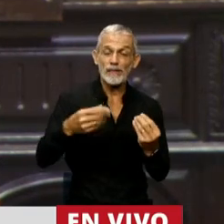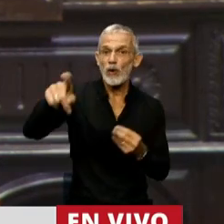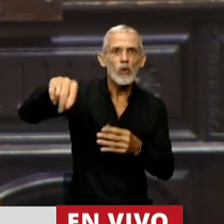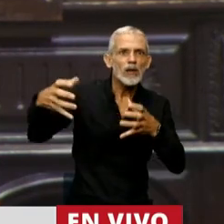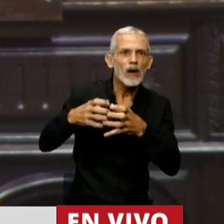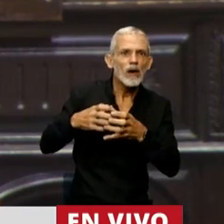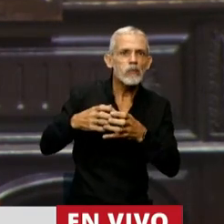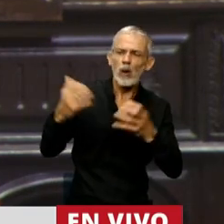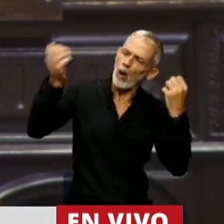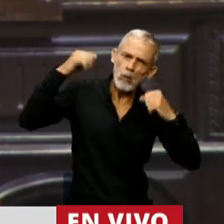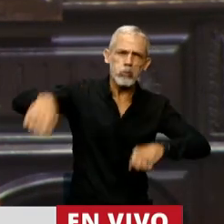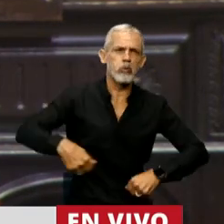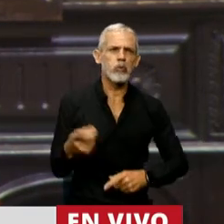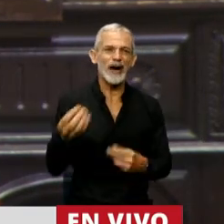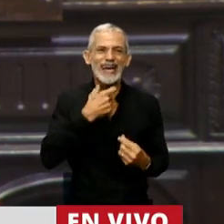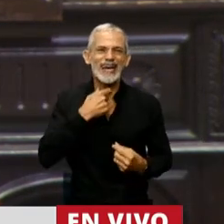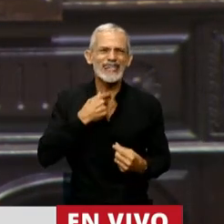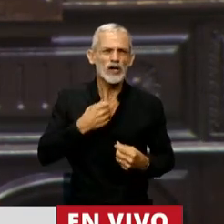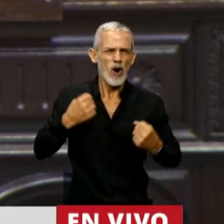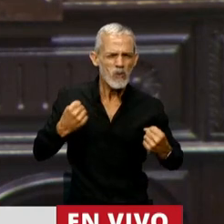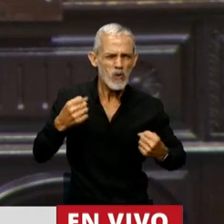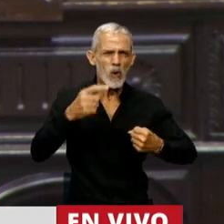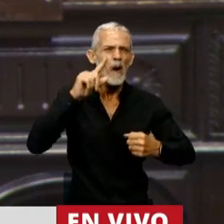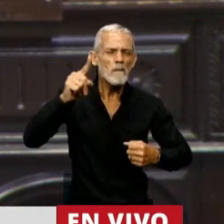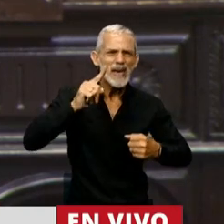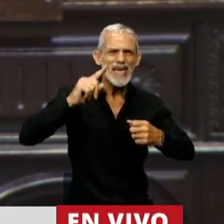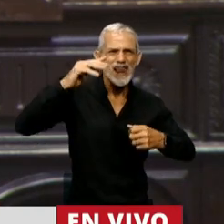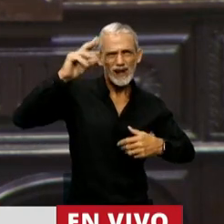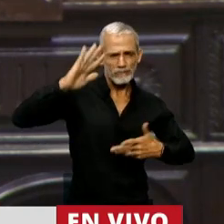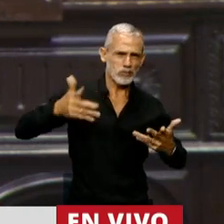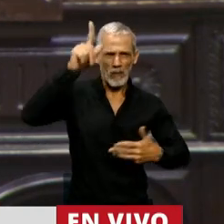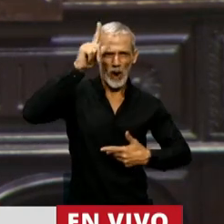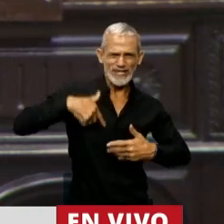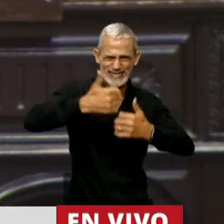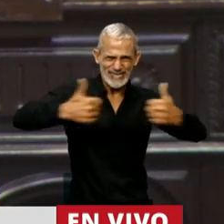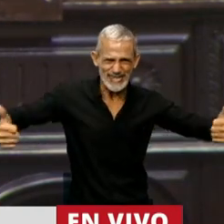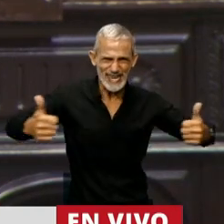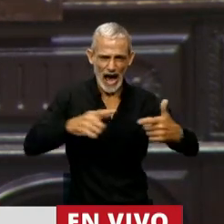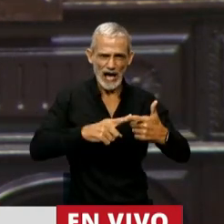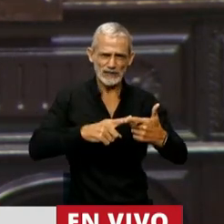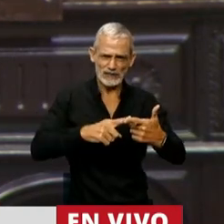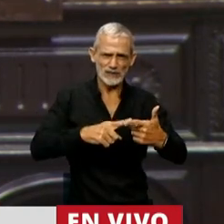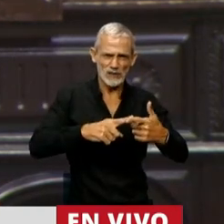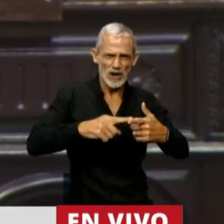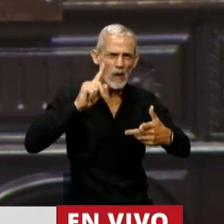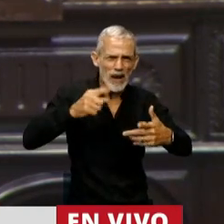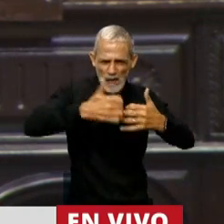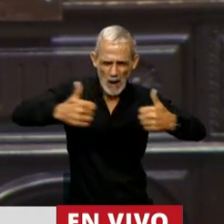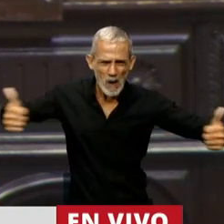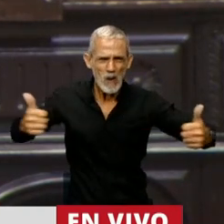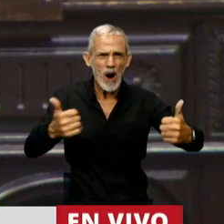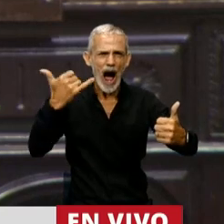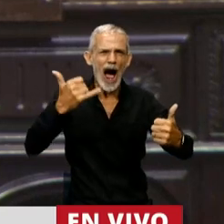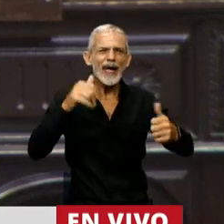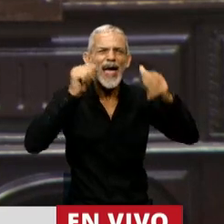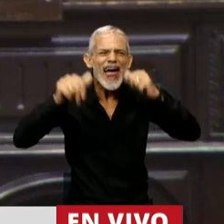no escucharon y quisieron imponerlo con 1000 gendarmes, prefectos, agentes de la Policía Federal. Dejaron un tendal